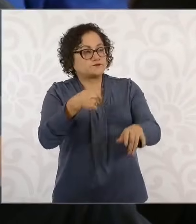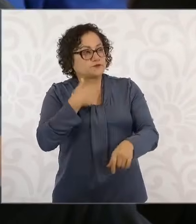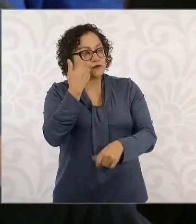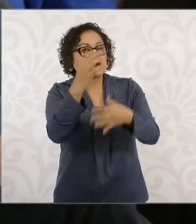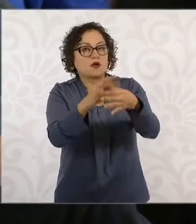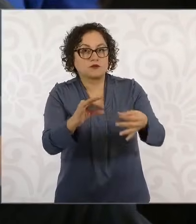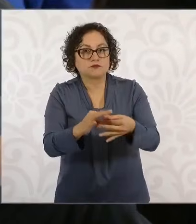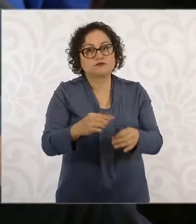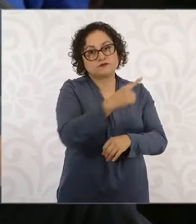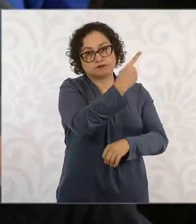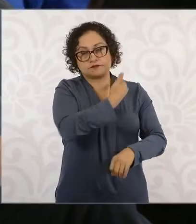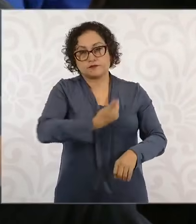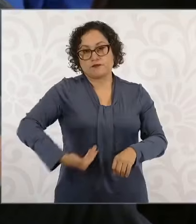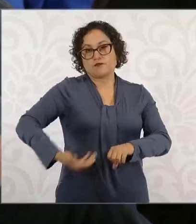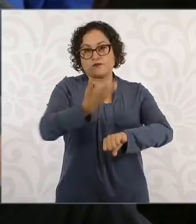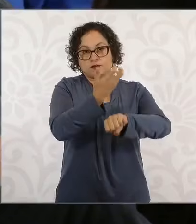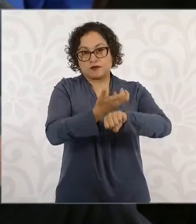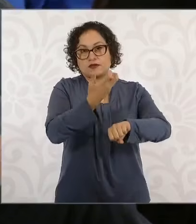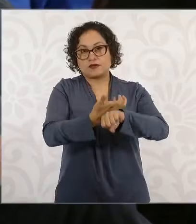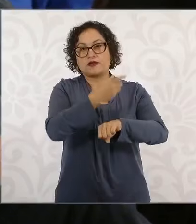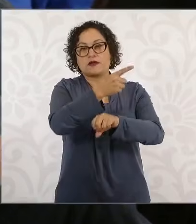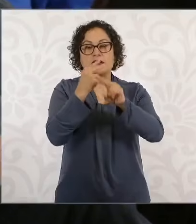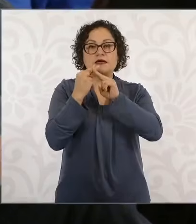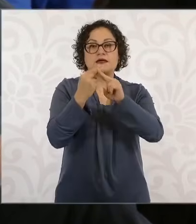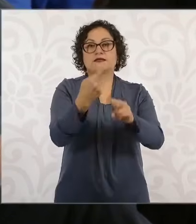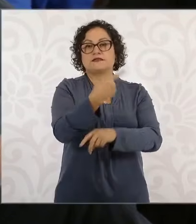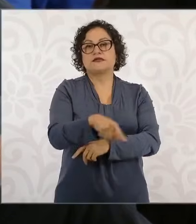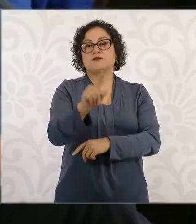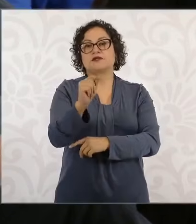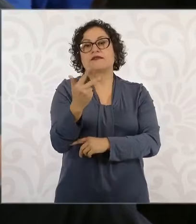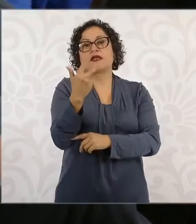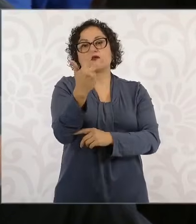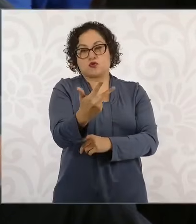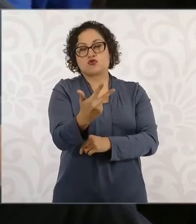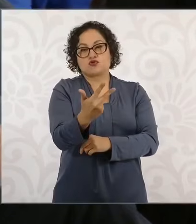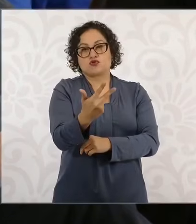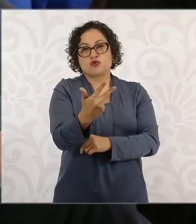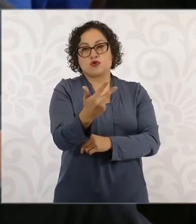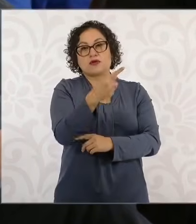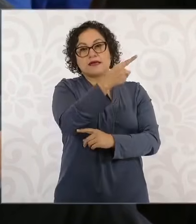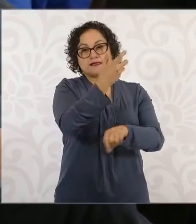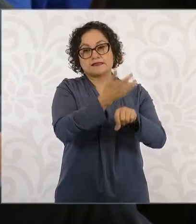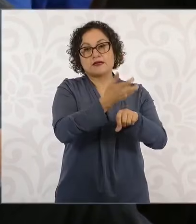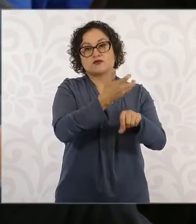Donald Trump, conmemoró el 178 aniversario del fin de la intervención estadounidense en México. El mandatario aseguró que